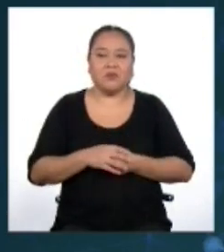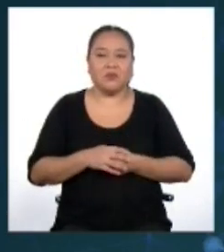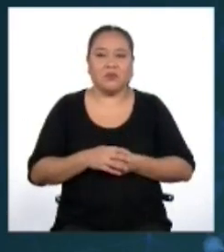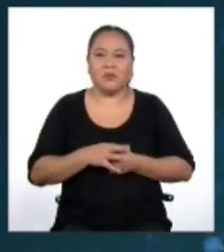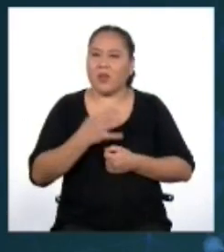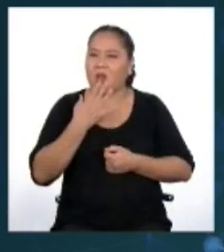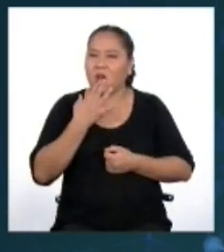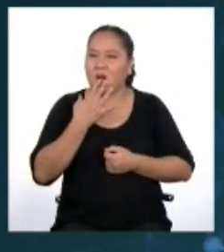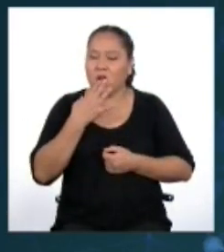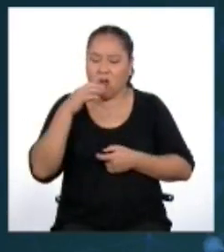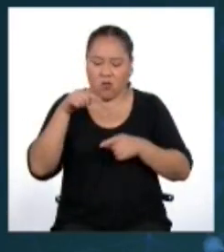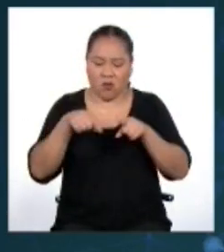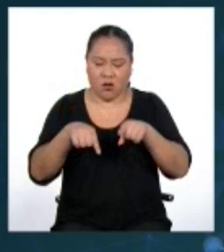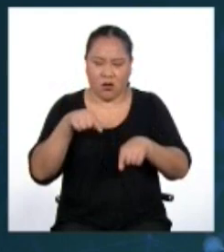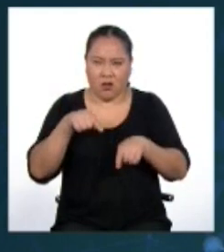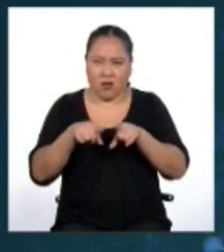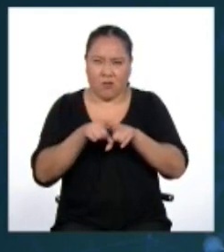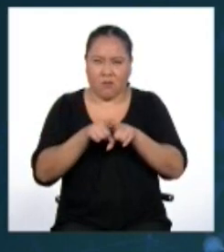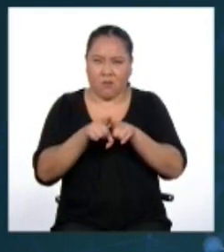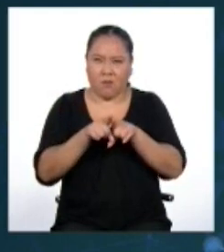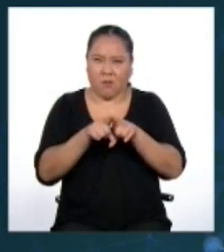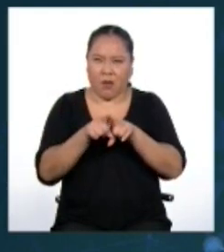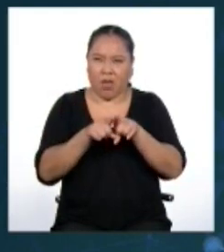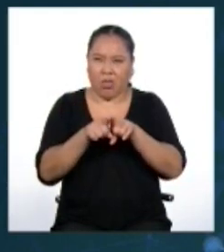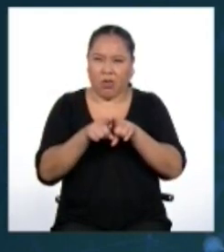Color de medias que estoy utilizando.